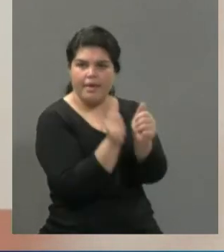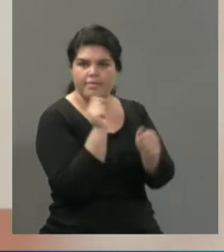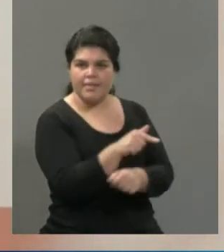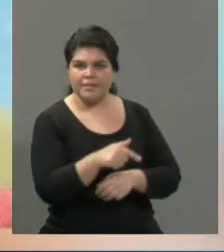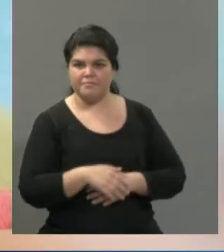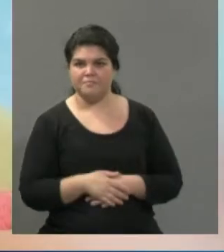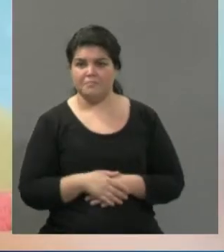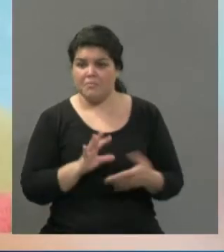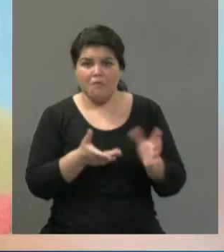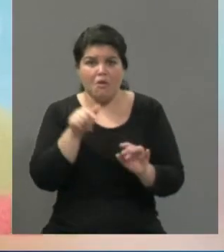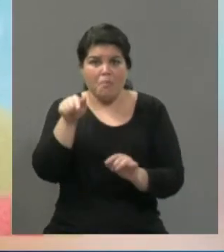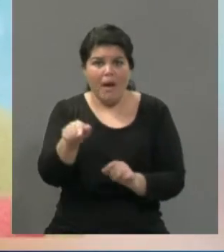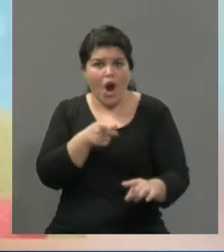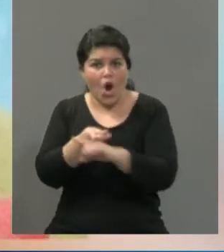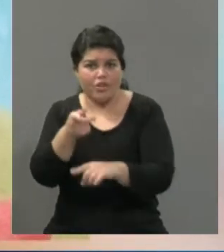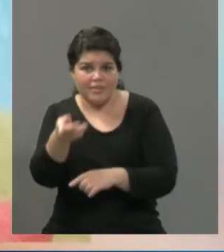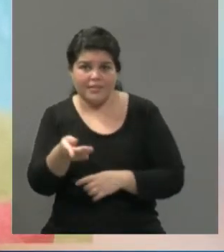de mil maneras.